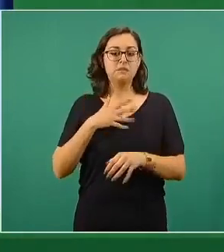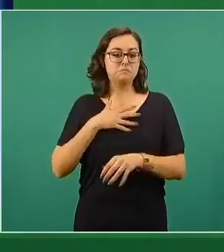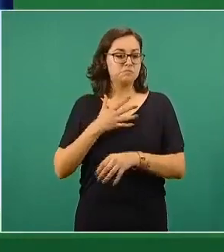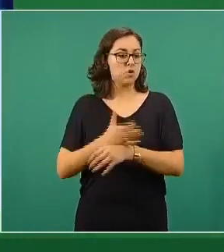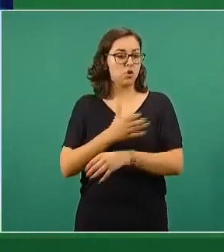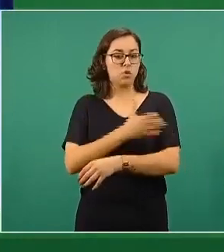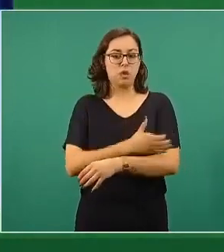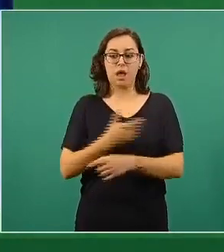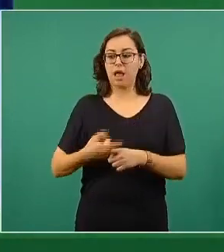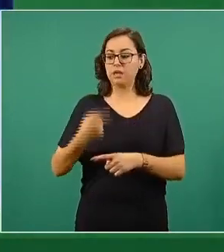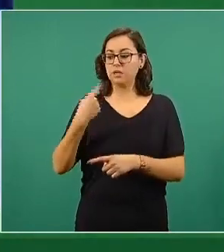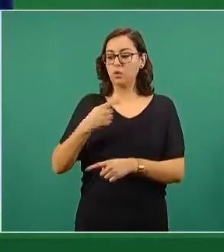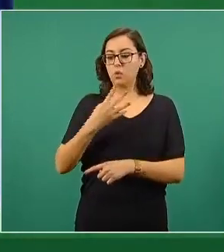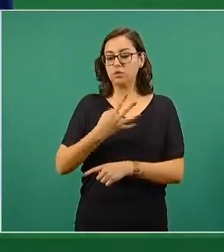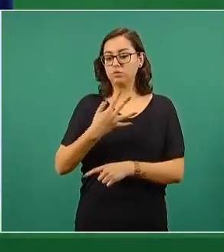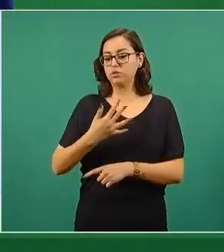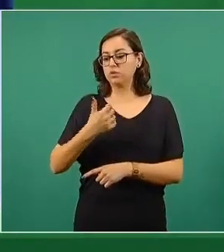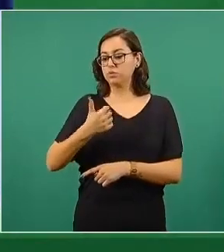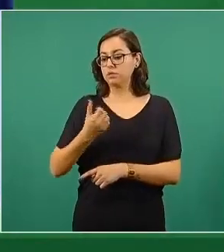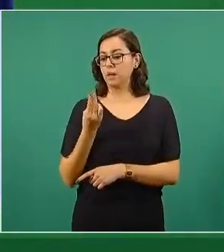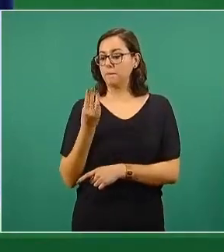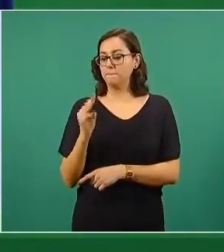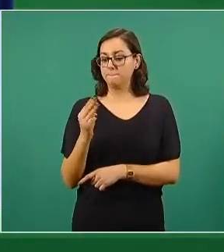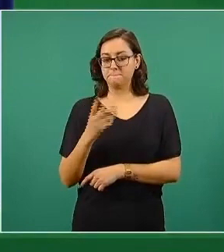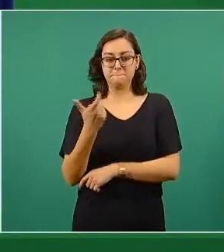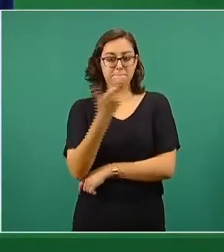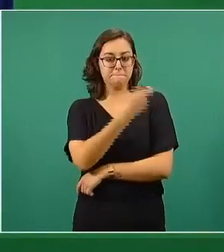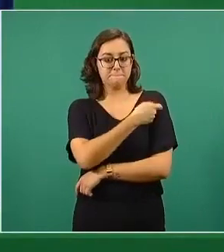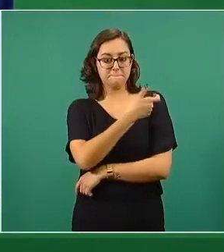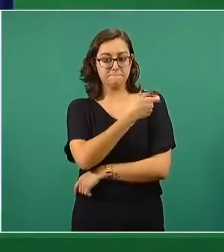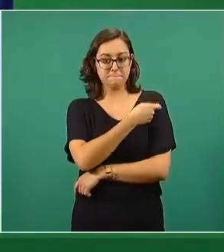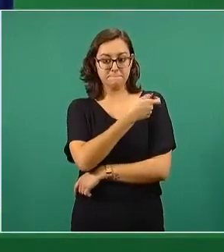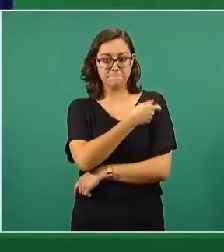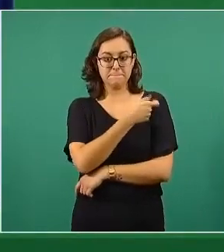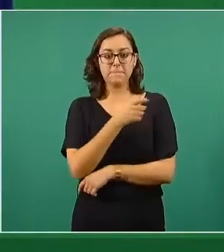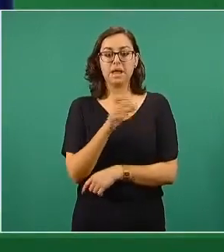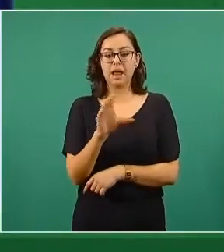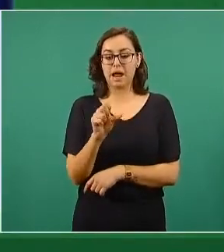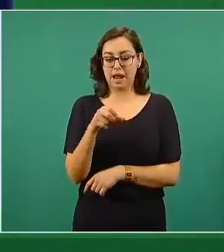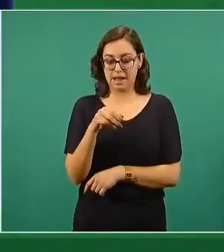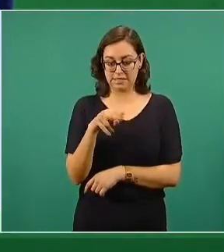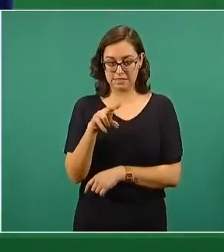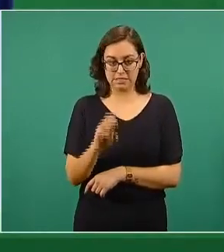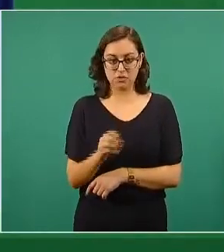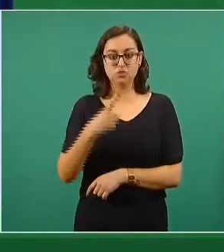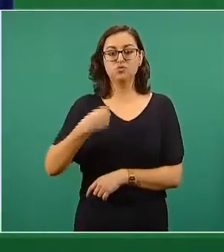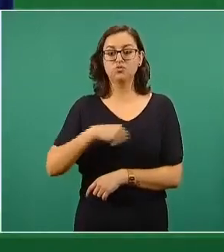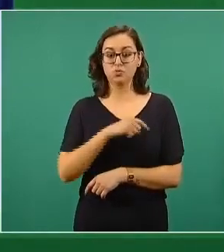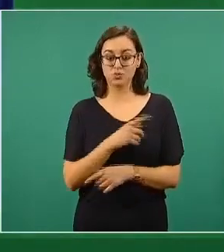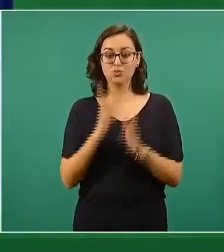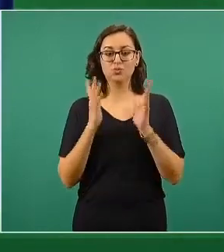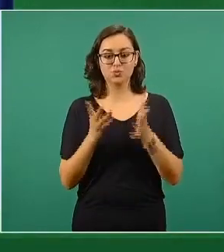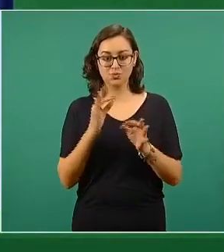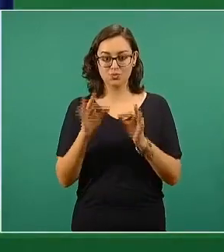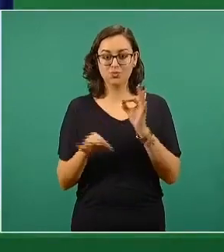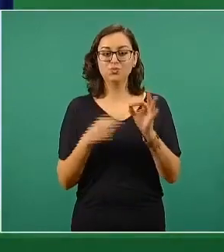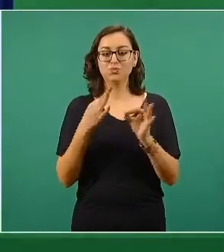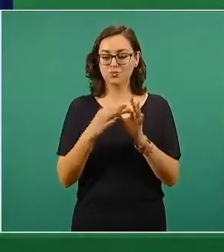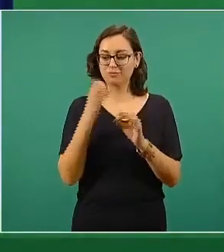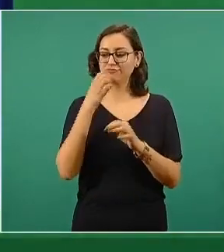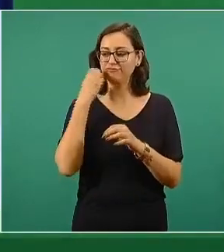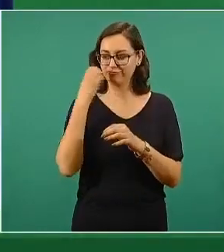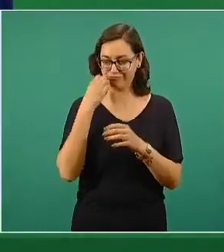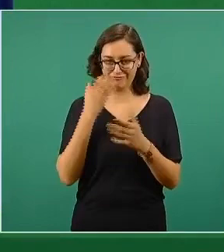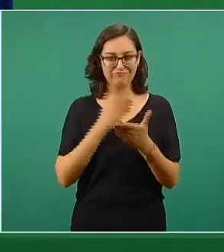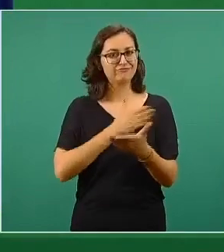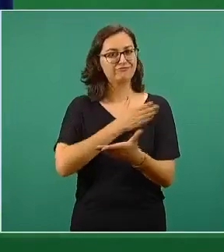durante el 4, 5 y 6 de mayo con la dosis de CanSino, y en ese aspecto estamos listos para regresar a las aulas. Y mi